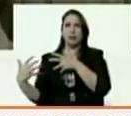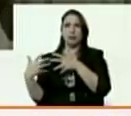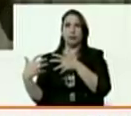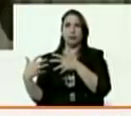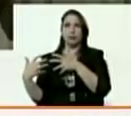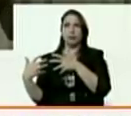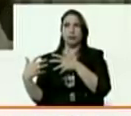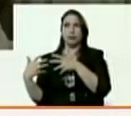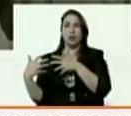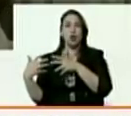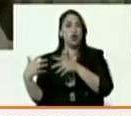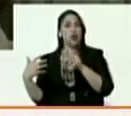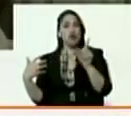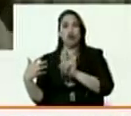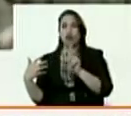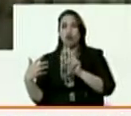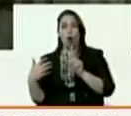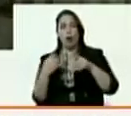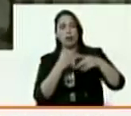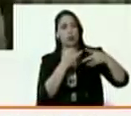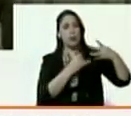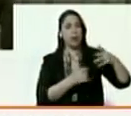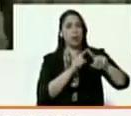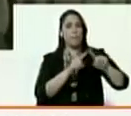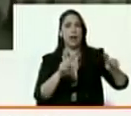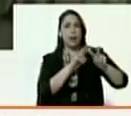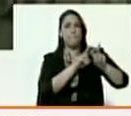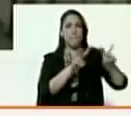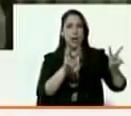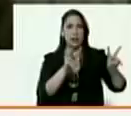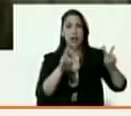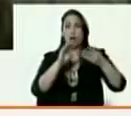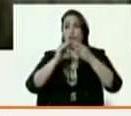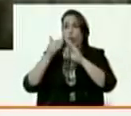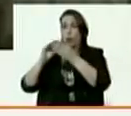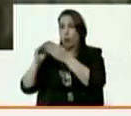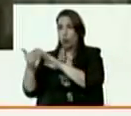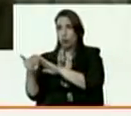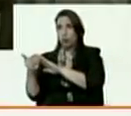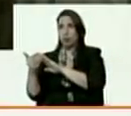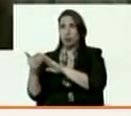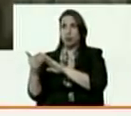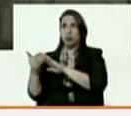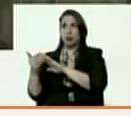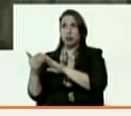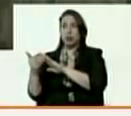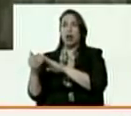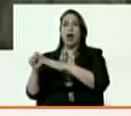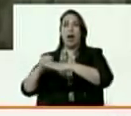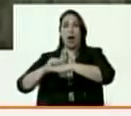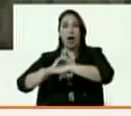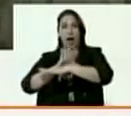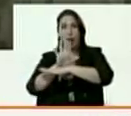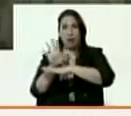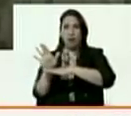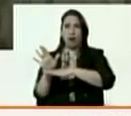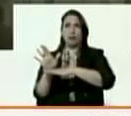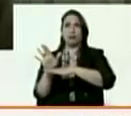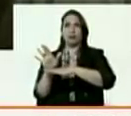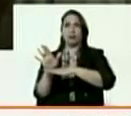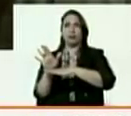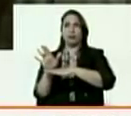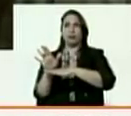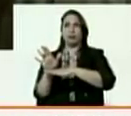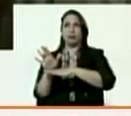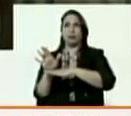es un instrumento para la paz. Y la comunidad de estados latinoamericanos y caribeños,